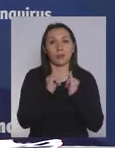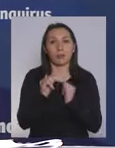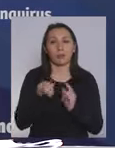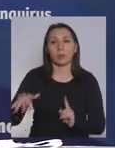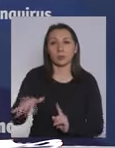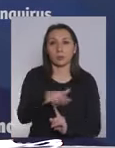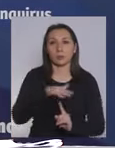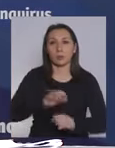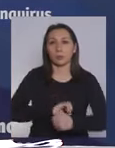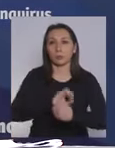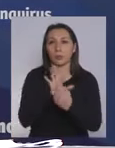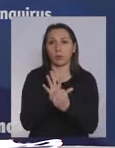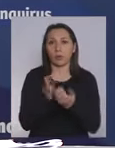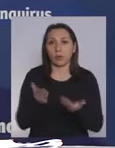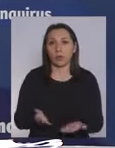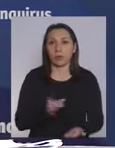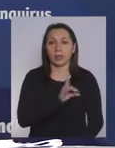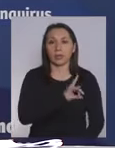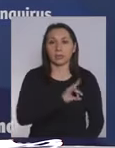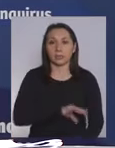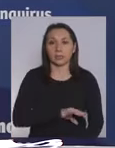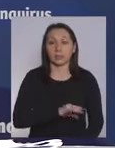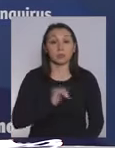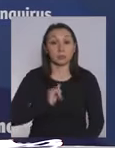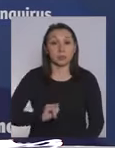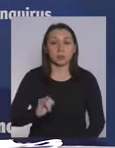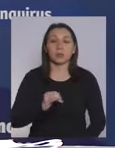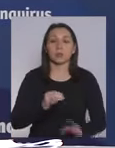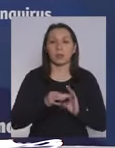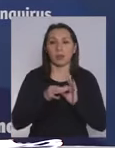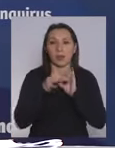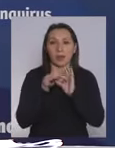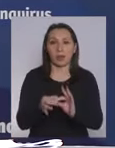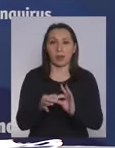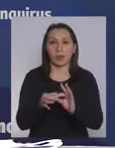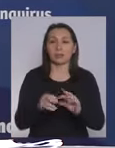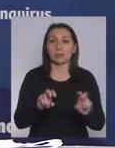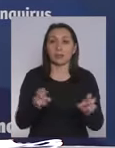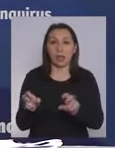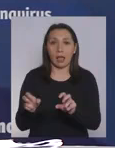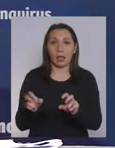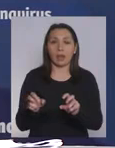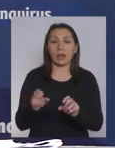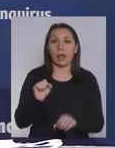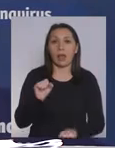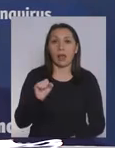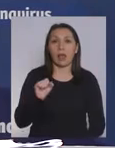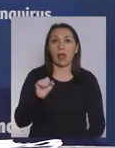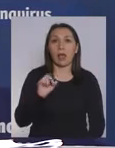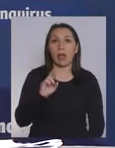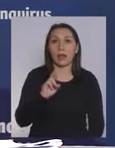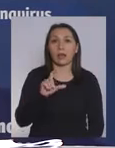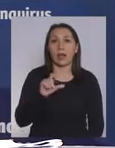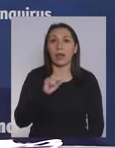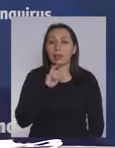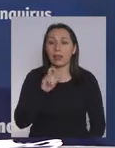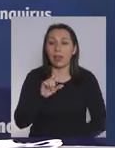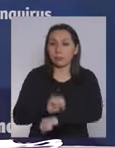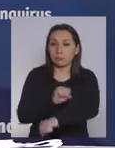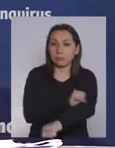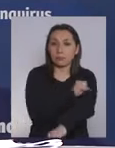situación de la pandemia en chile como siempre agradezco a los canales alcatel y arcatel